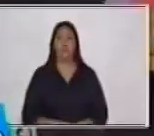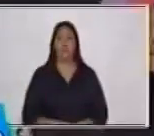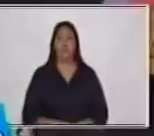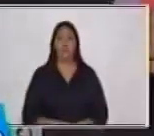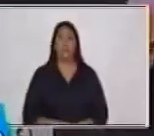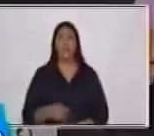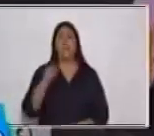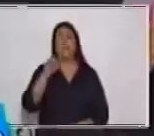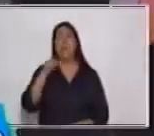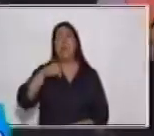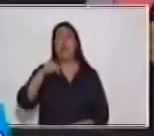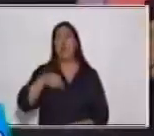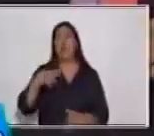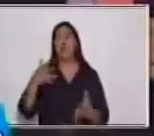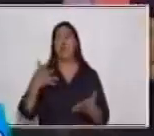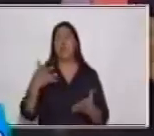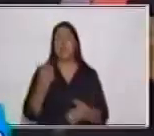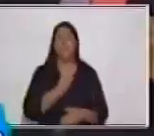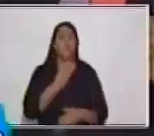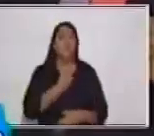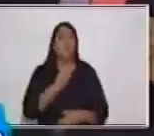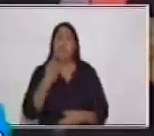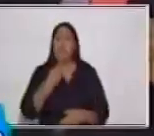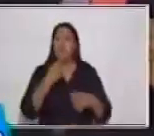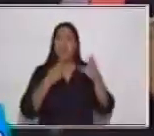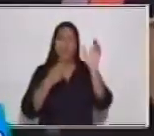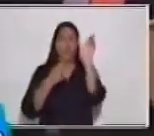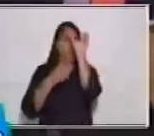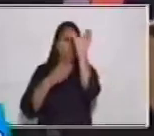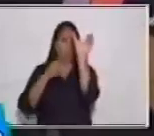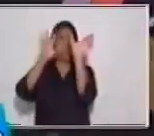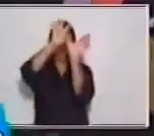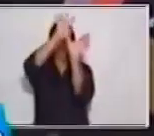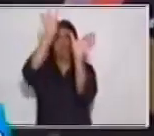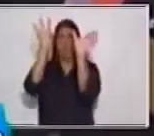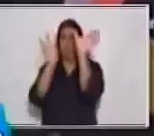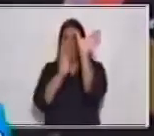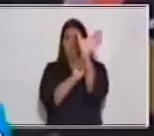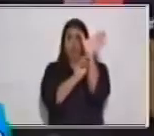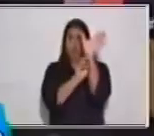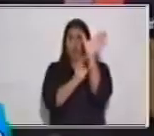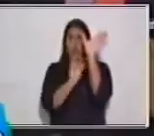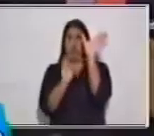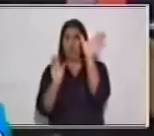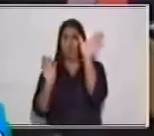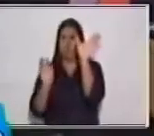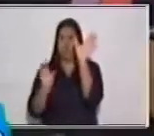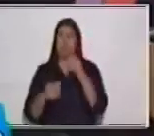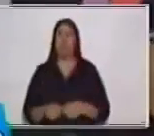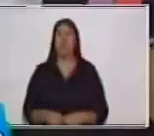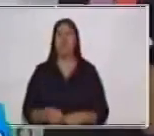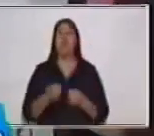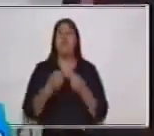En este momento lo único que hicimos fue trasladar el valor numérico al otro lado de la igualdad.